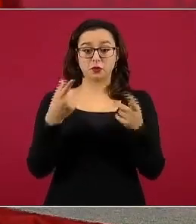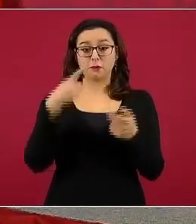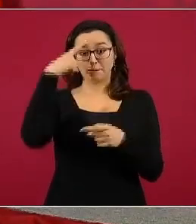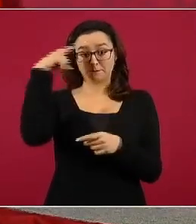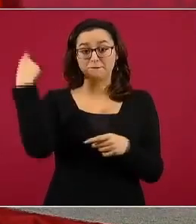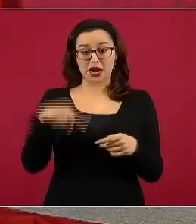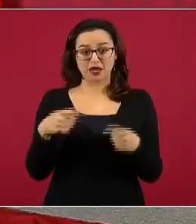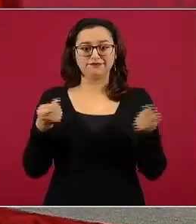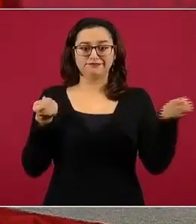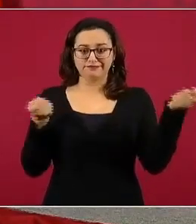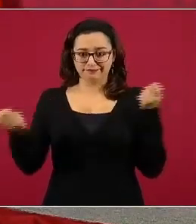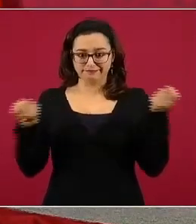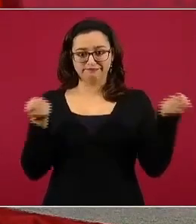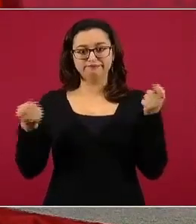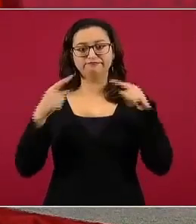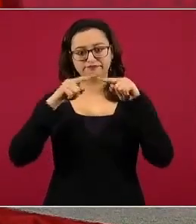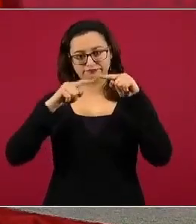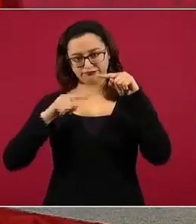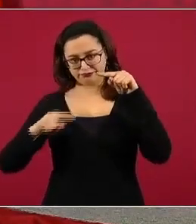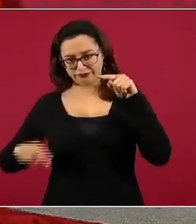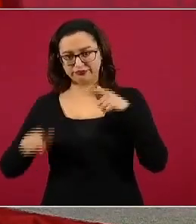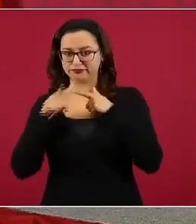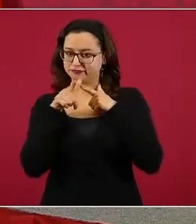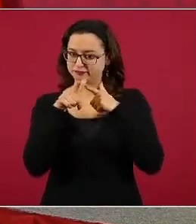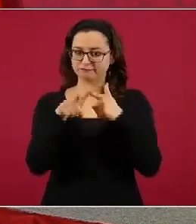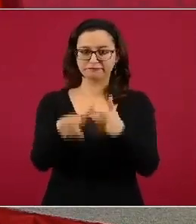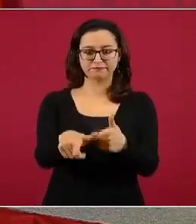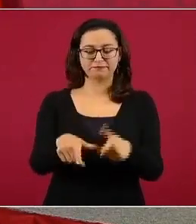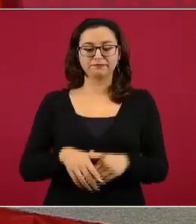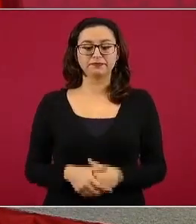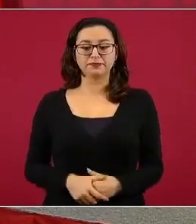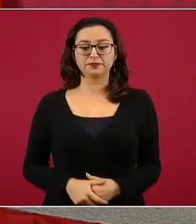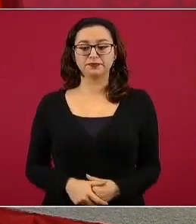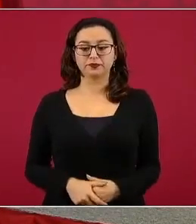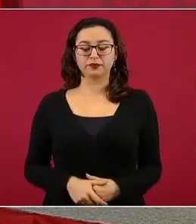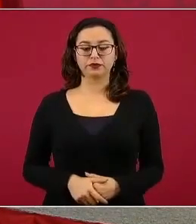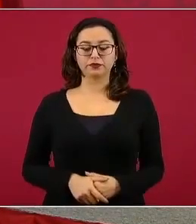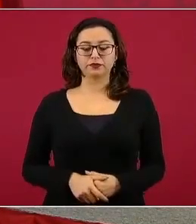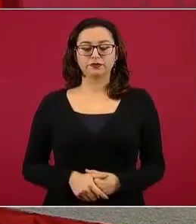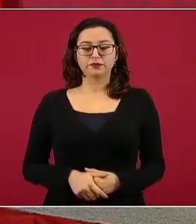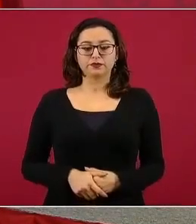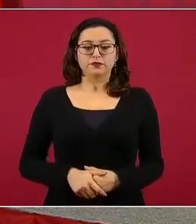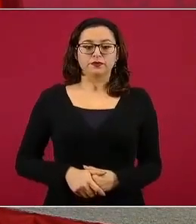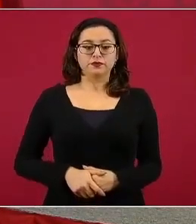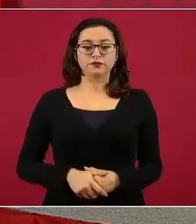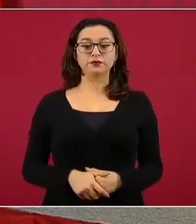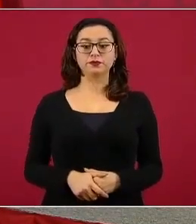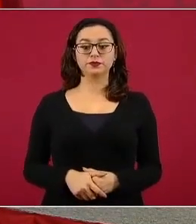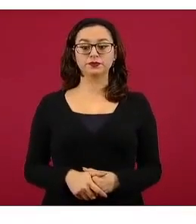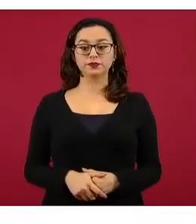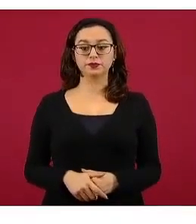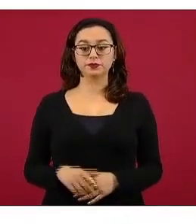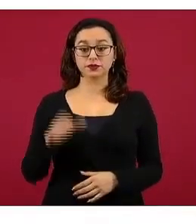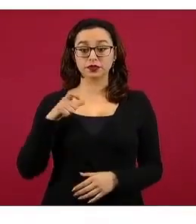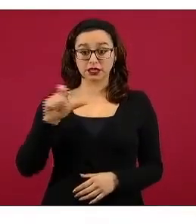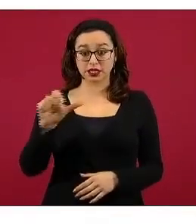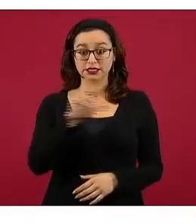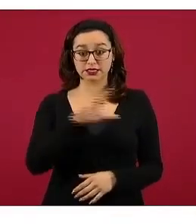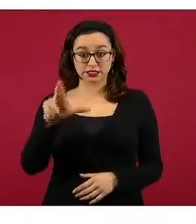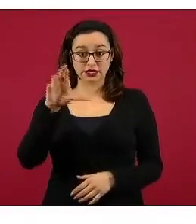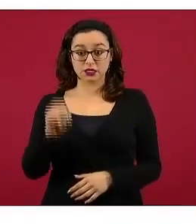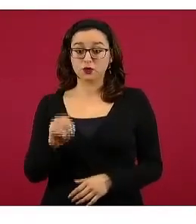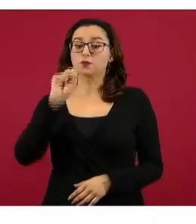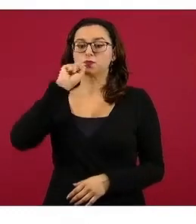para mantener este descenso de manera continua. La siguiente. El estado de Quintana Roo, también un